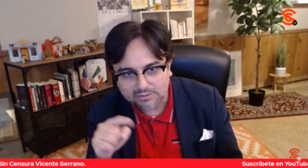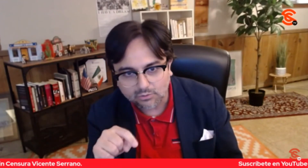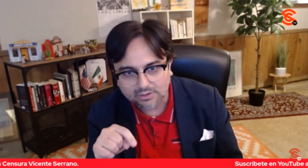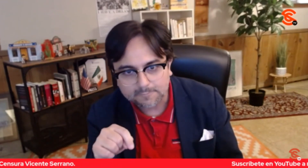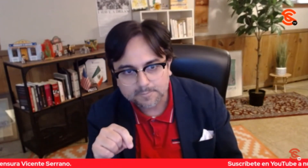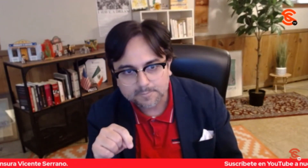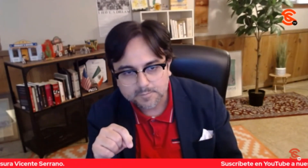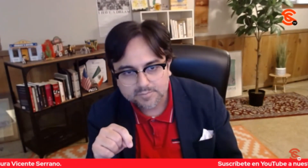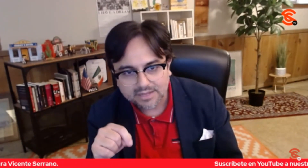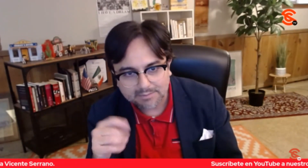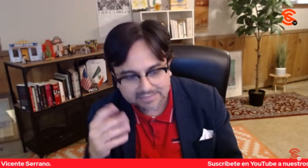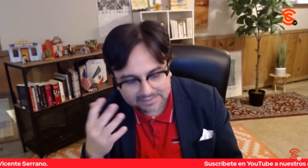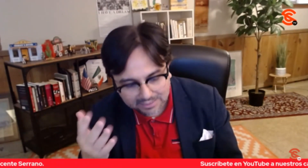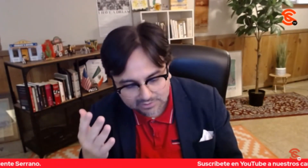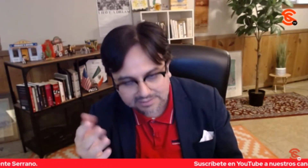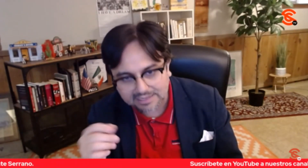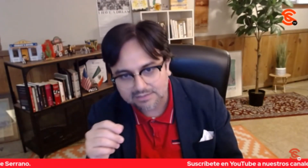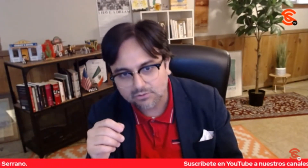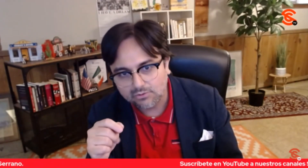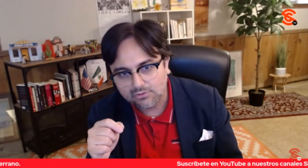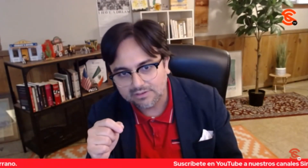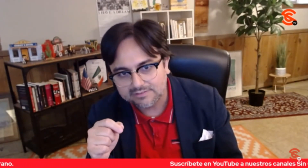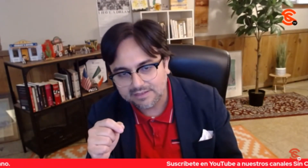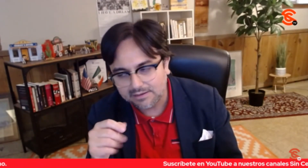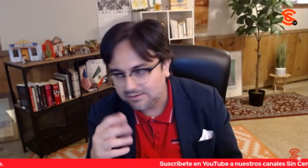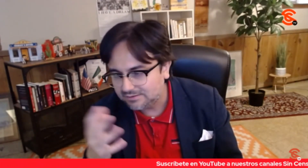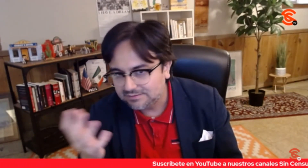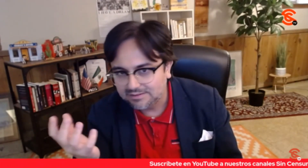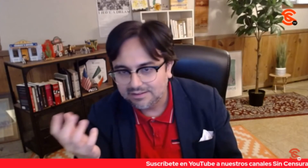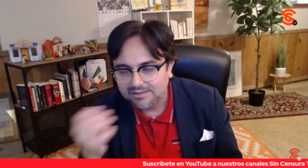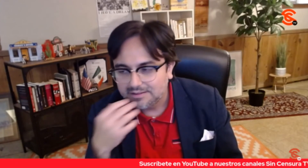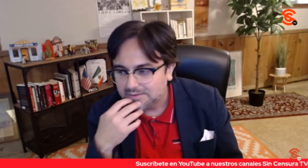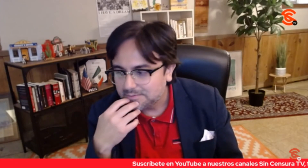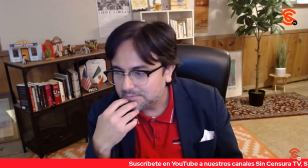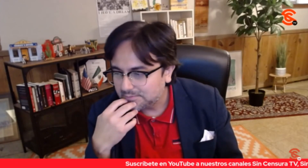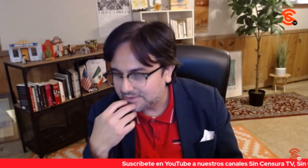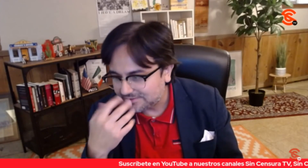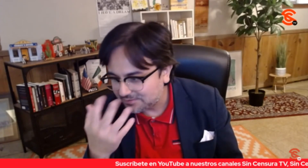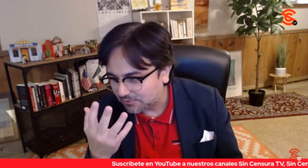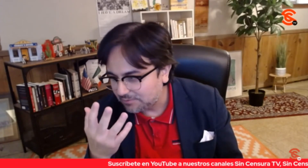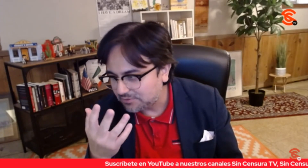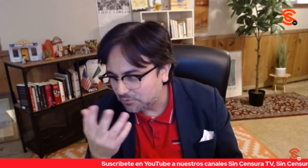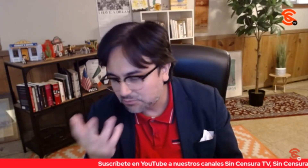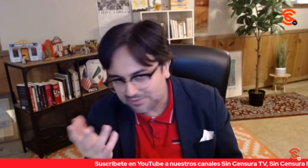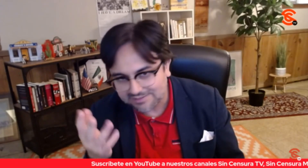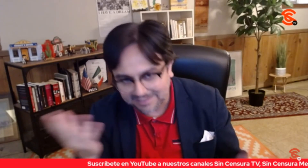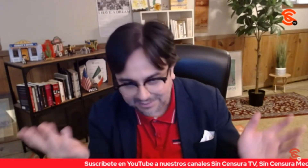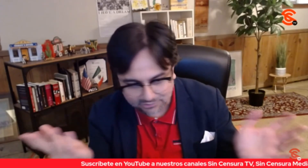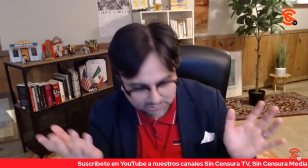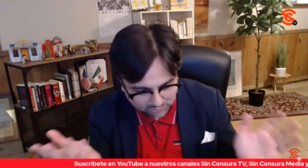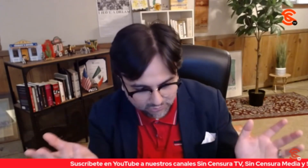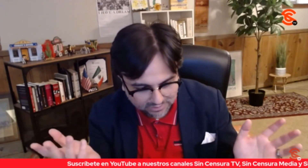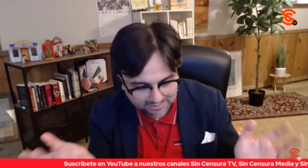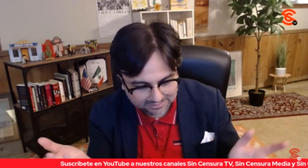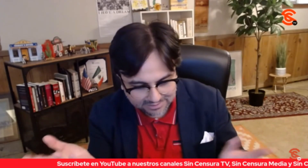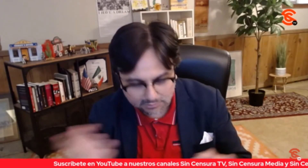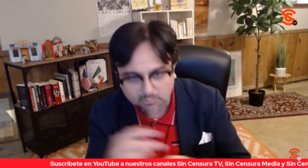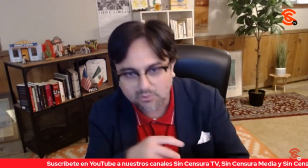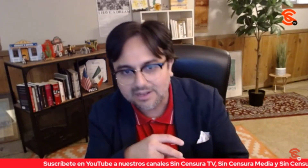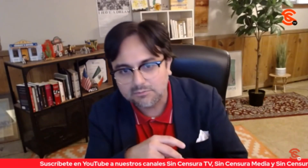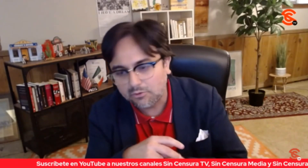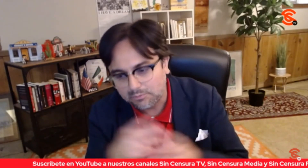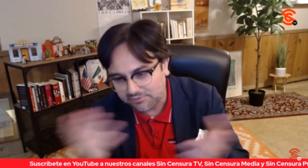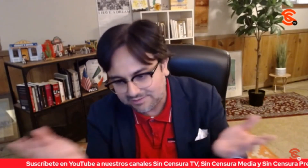como a Latorre, el mandatario hasta cantó esta, insisto, disculpe usted, esta canción suena